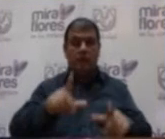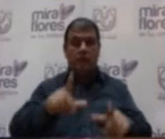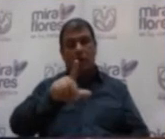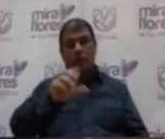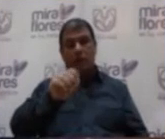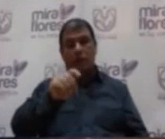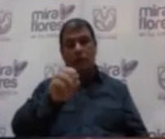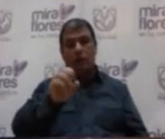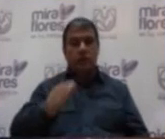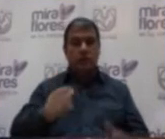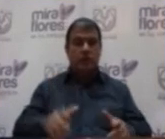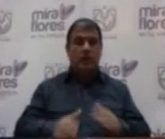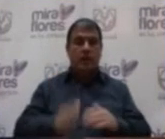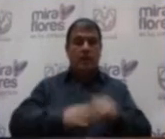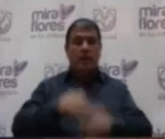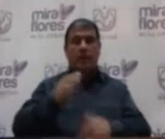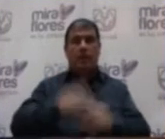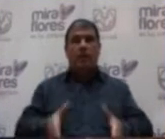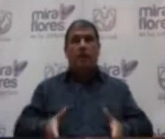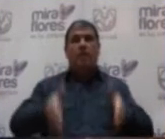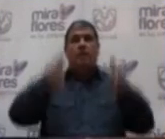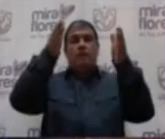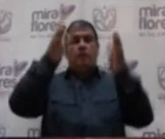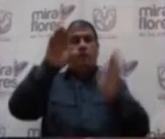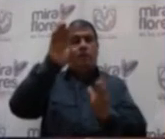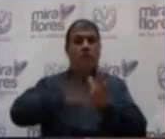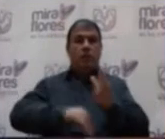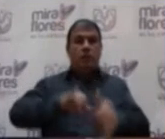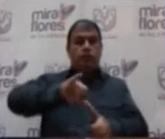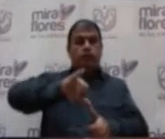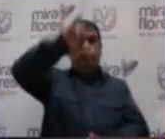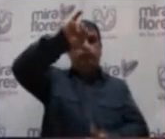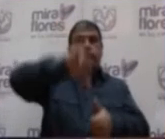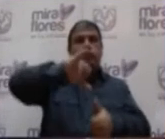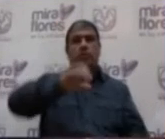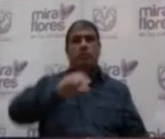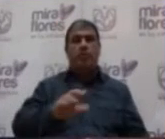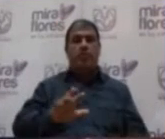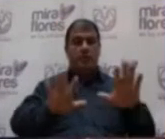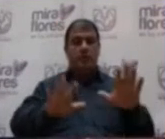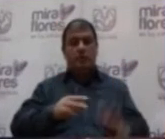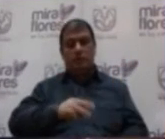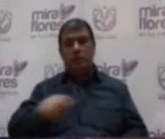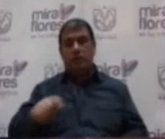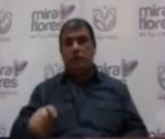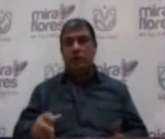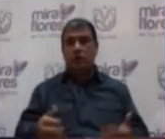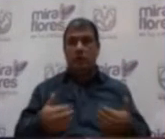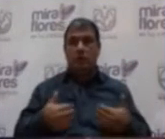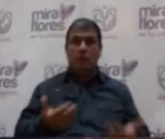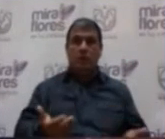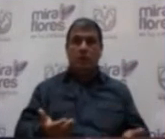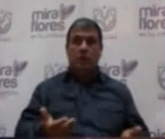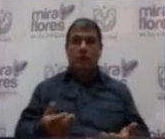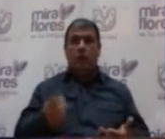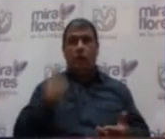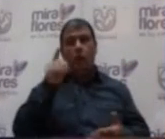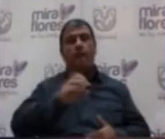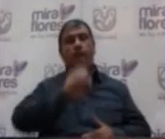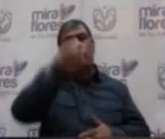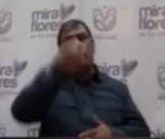de edificios con menos de 10 metros, permitir un estacionamiento o un porcentaje